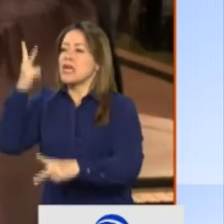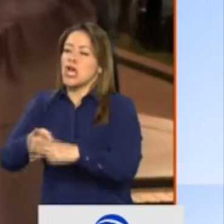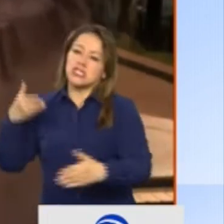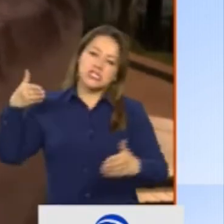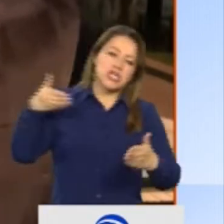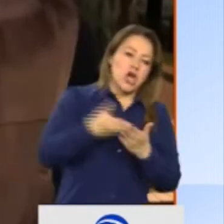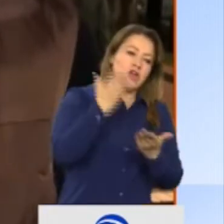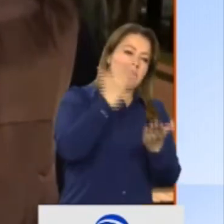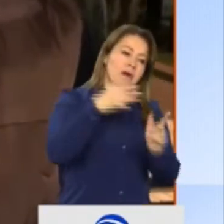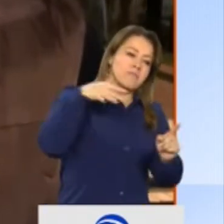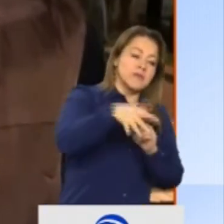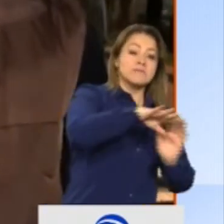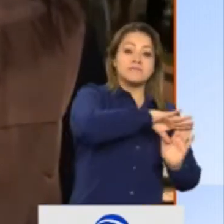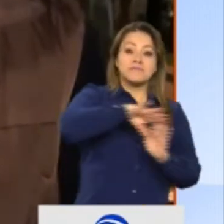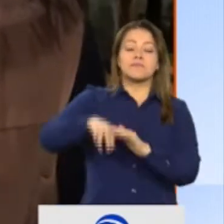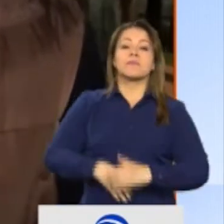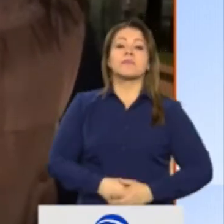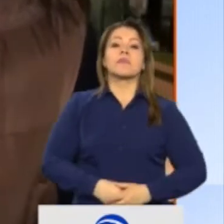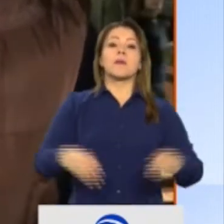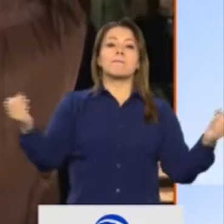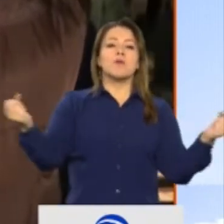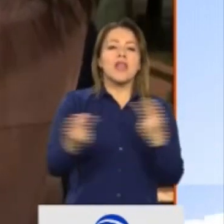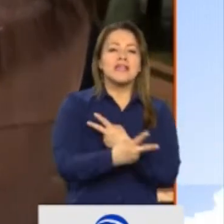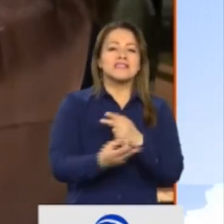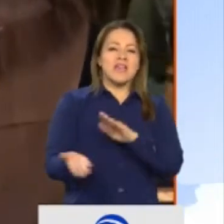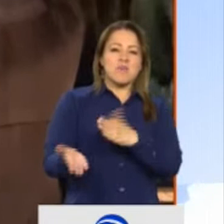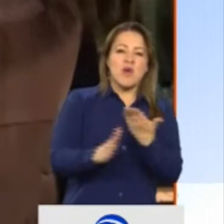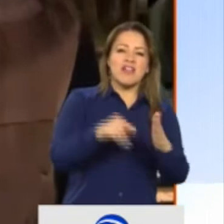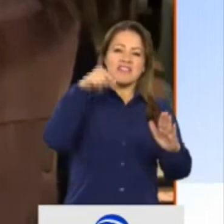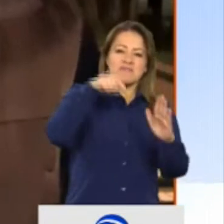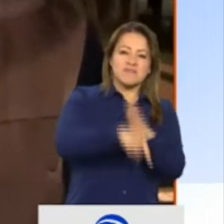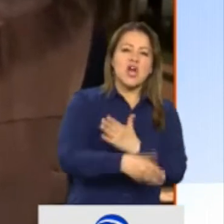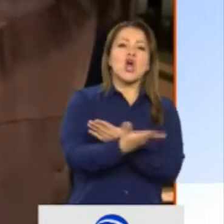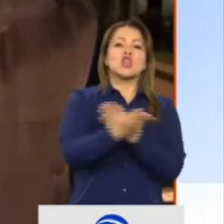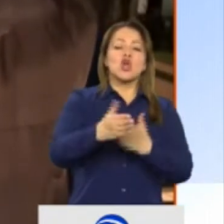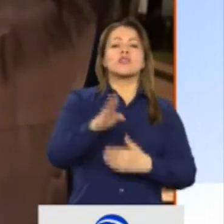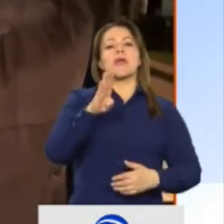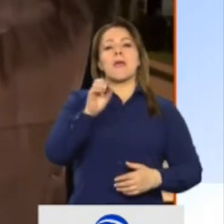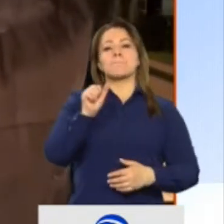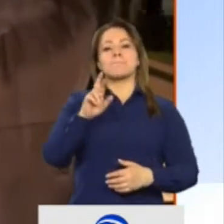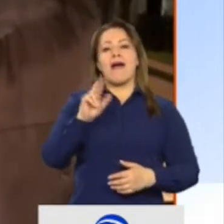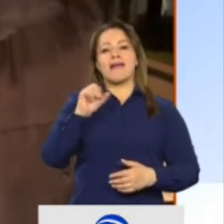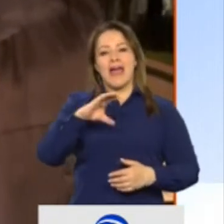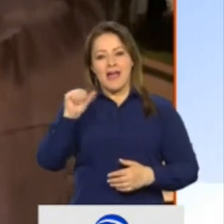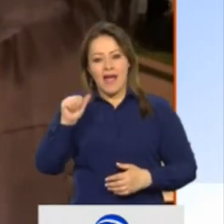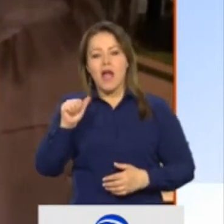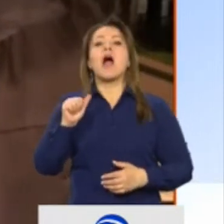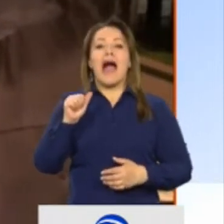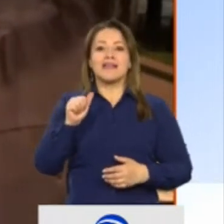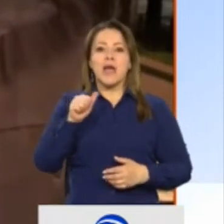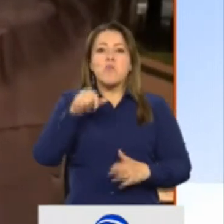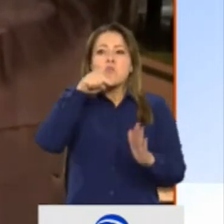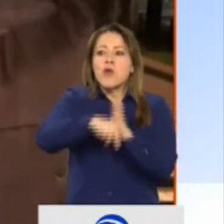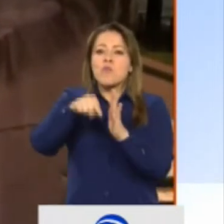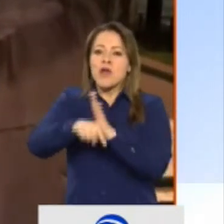La ola de violencia y asesinatos que se han presentado en los últimos días en Barranca Bermeja ha dado pie al aumento de operativos de seguridad